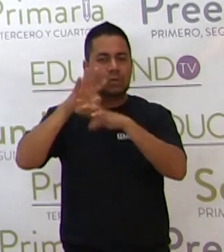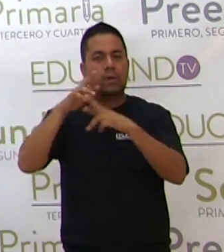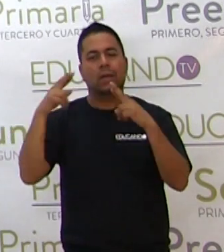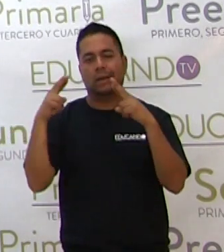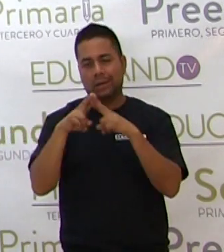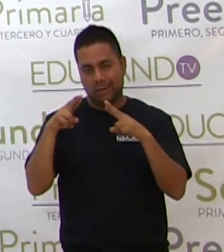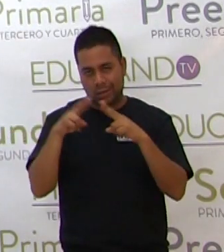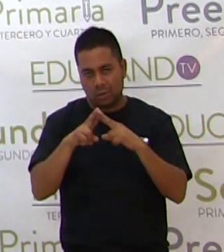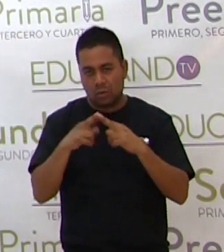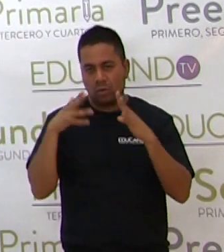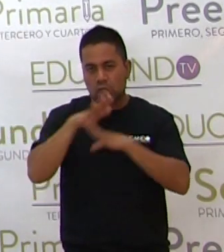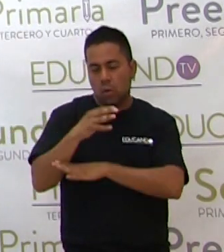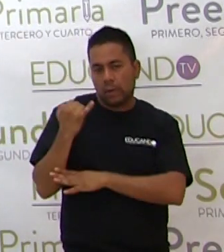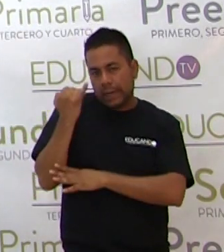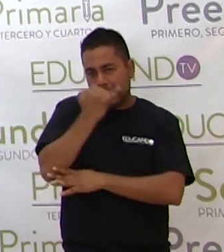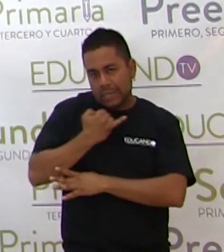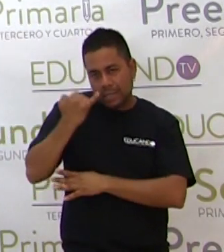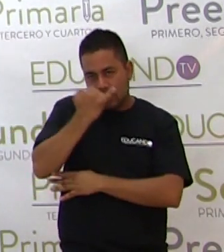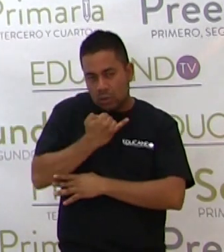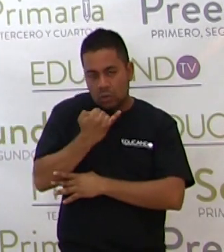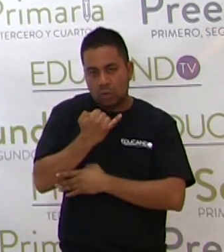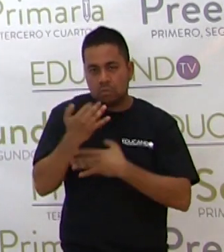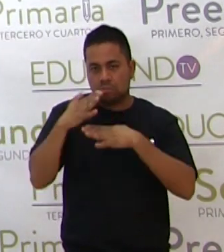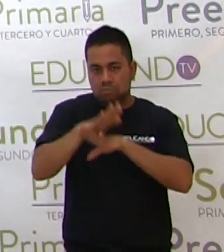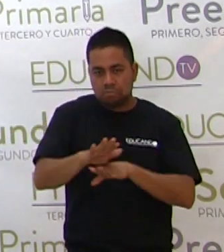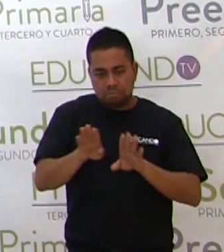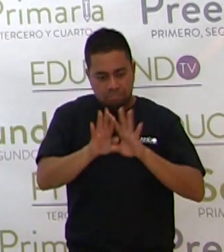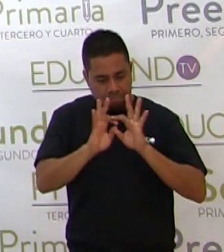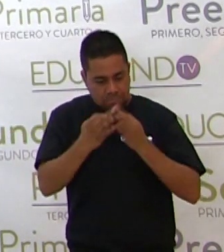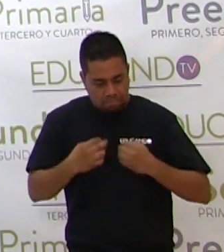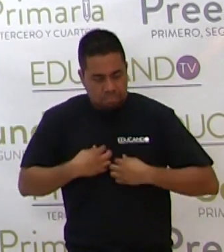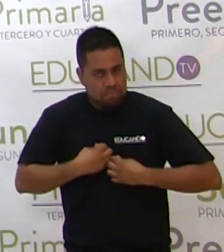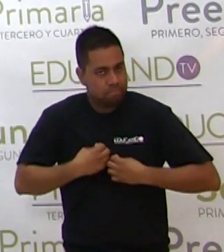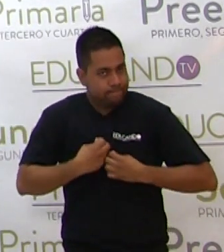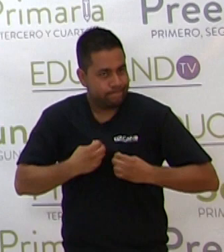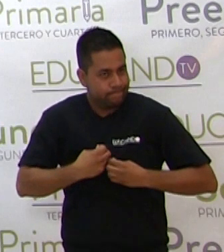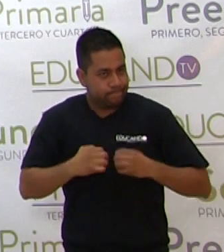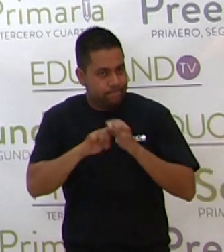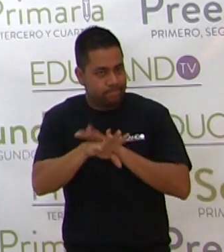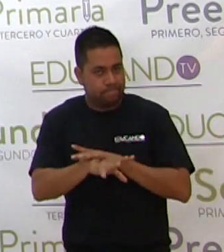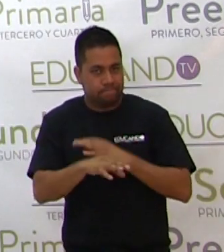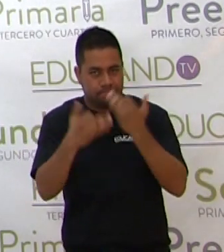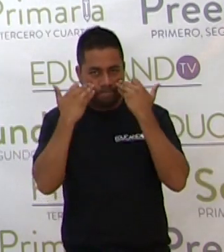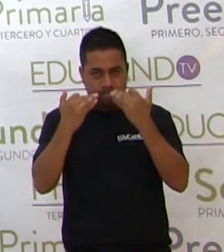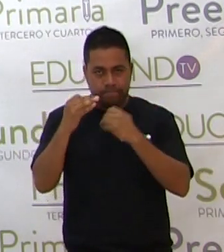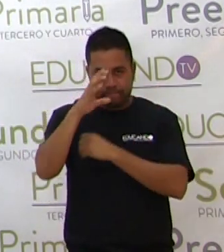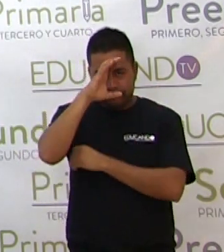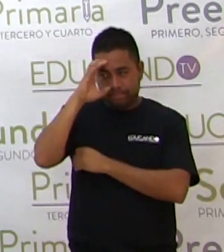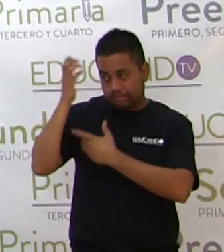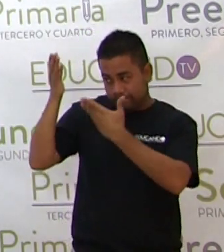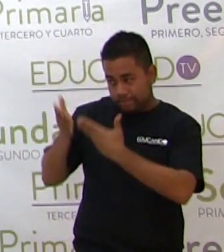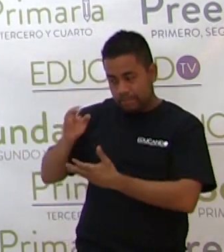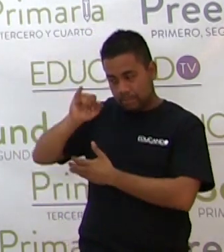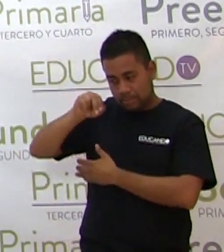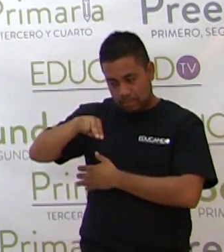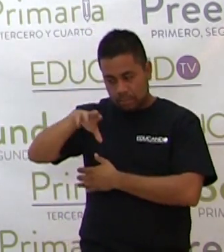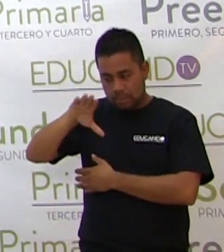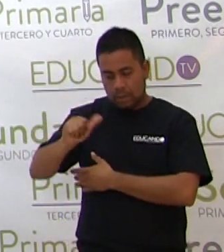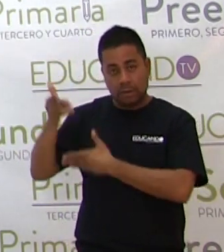a su idioma a sus formas de vestir tal y como lo vemos en la imagen de los incas